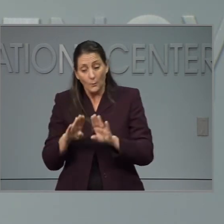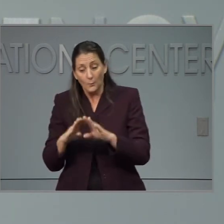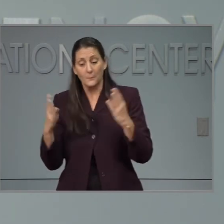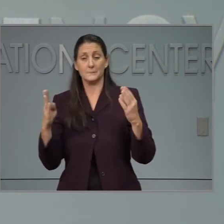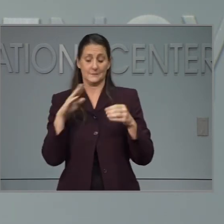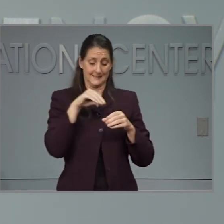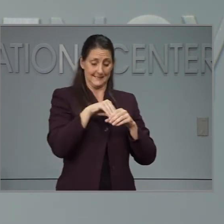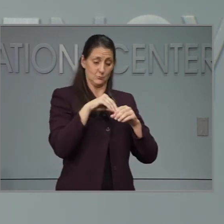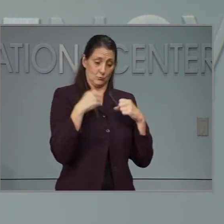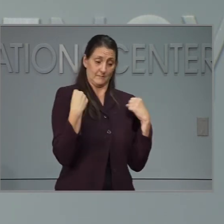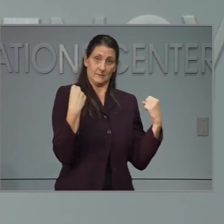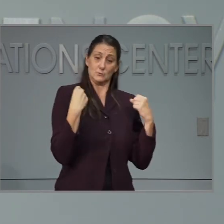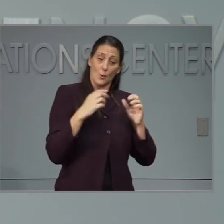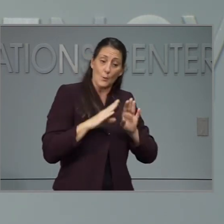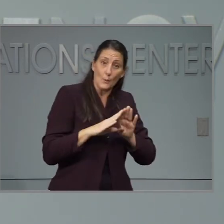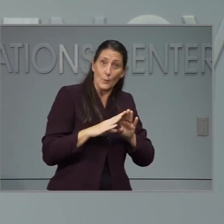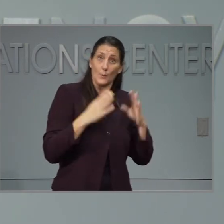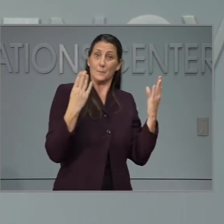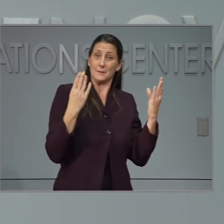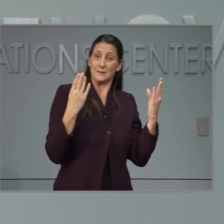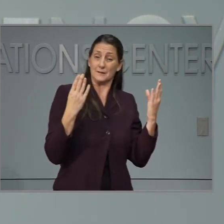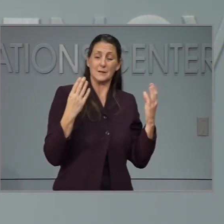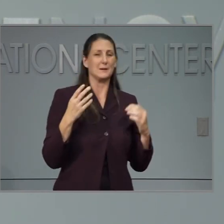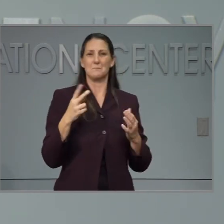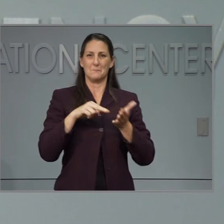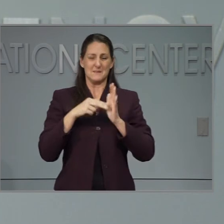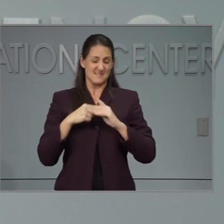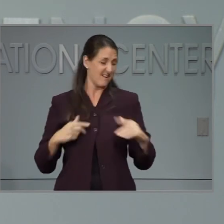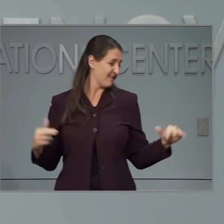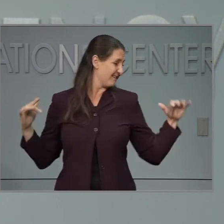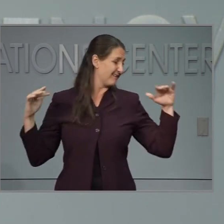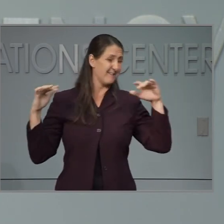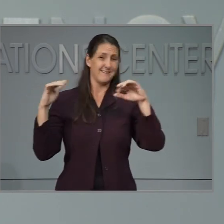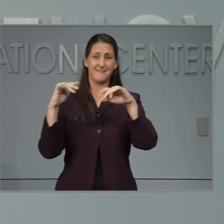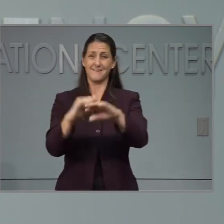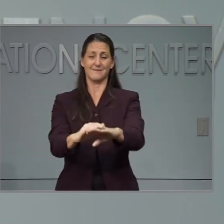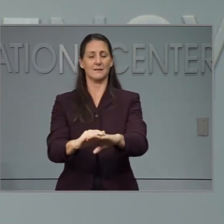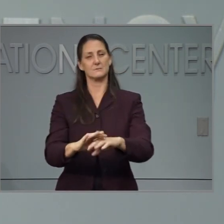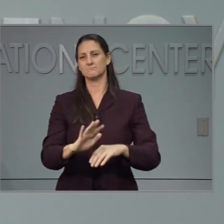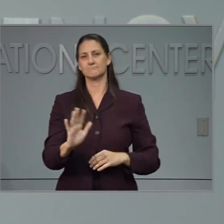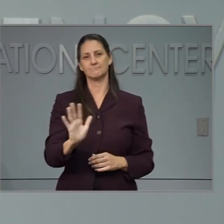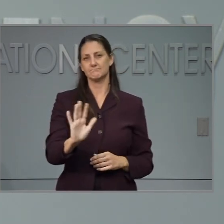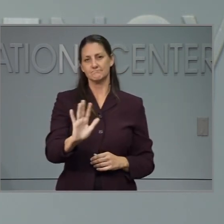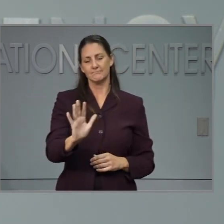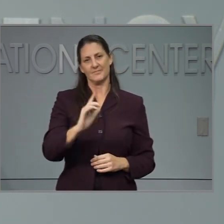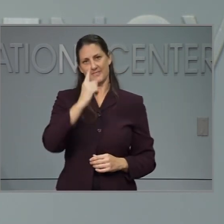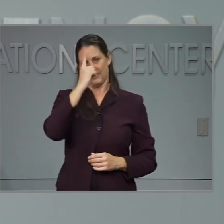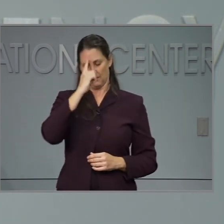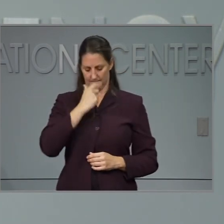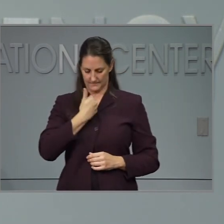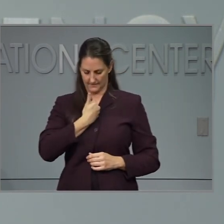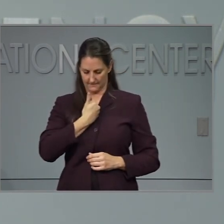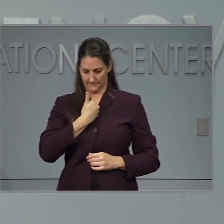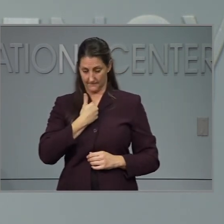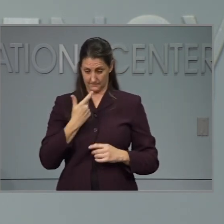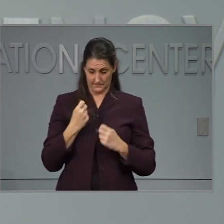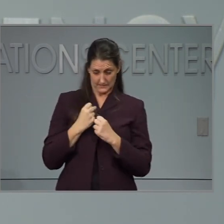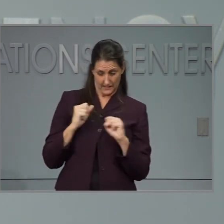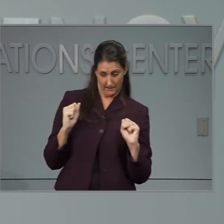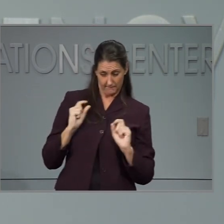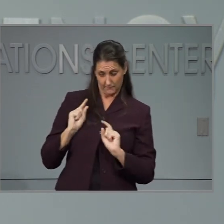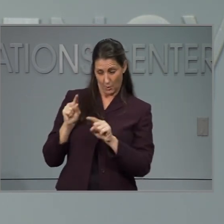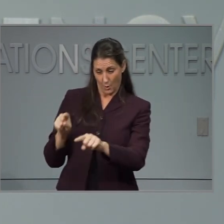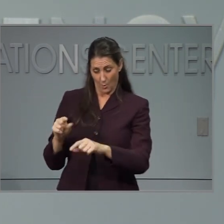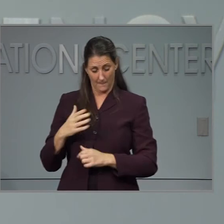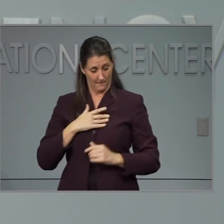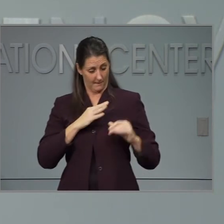por estar abriendo estos sitios de ejercicios y gimnasios, no es para todos. Yo quiero que cada quien piense en sus